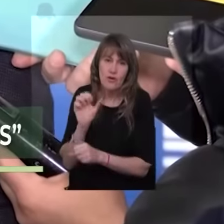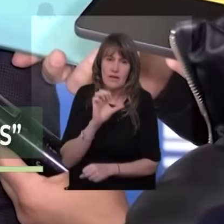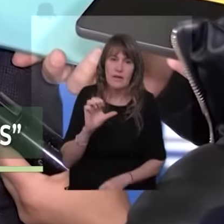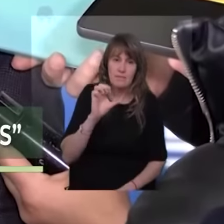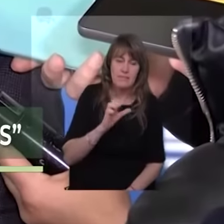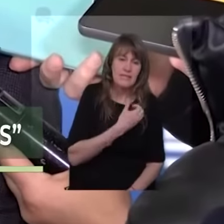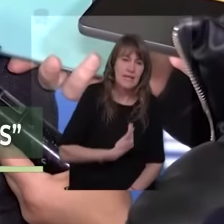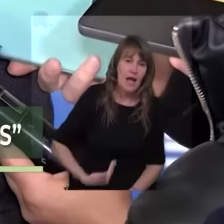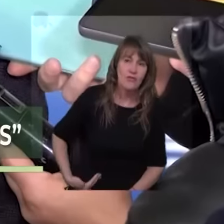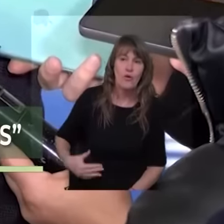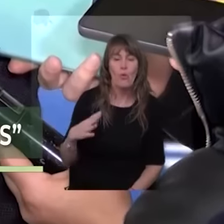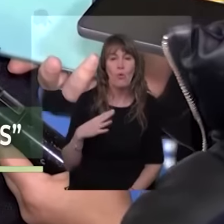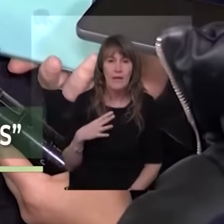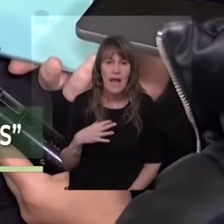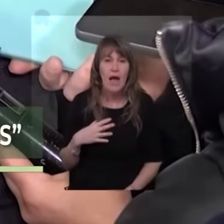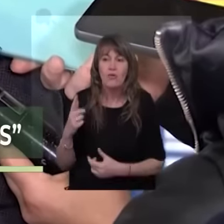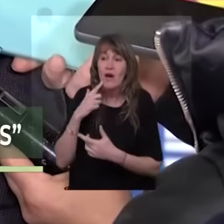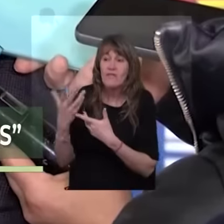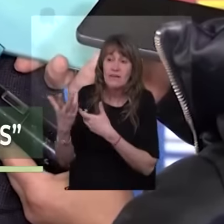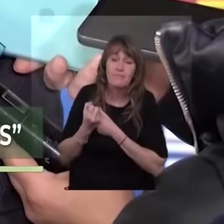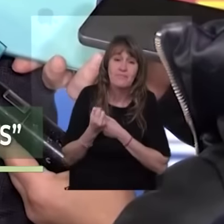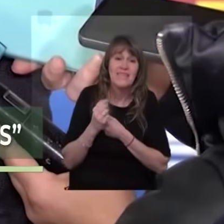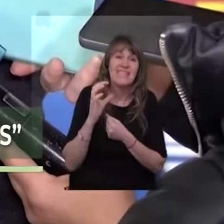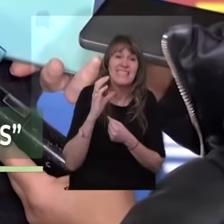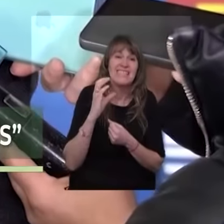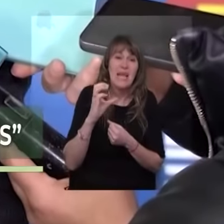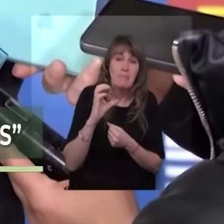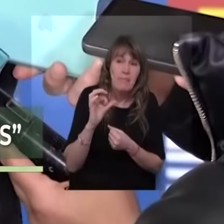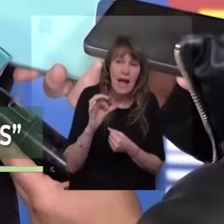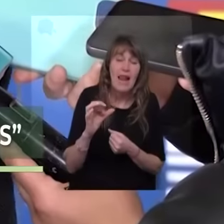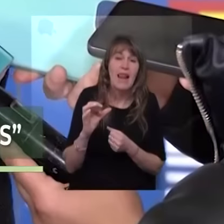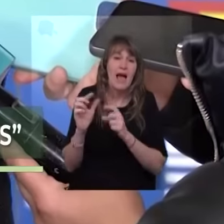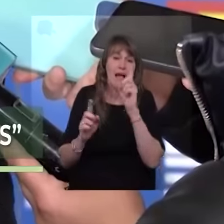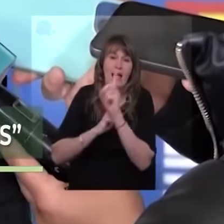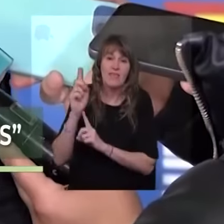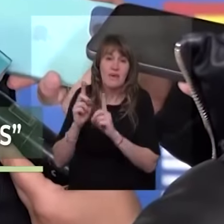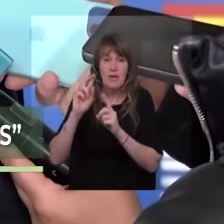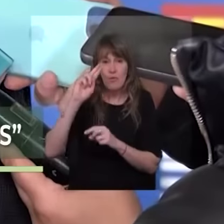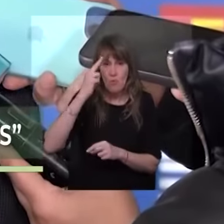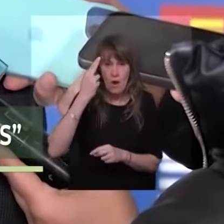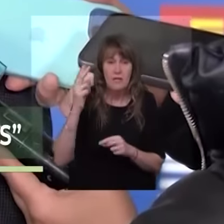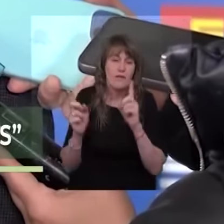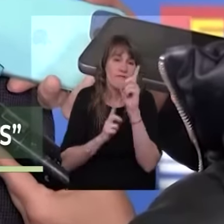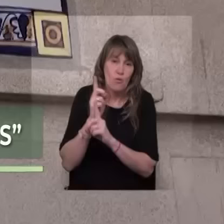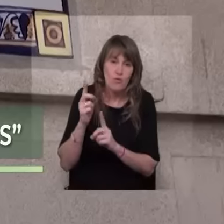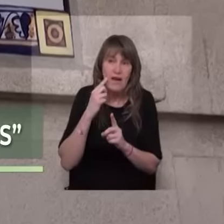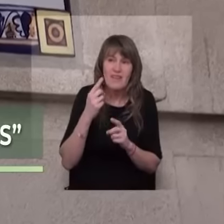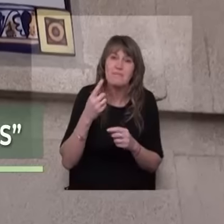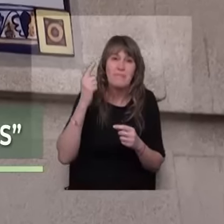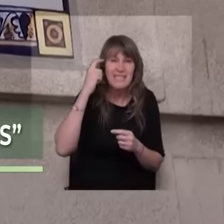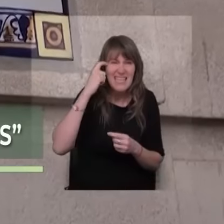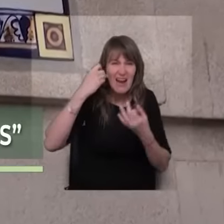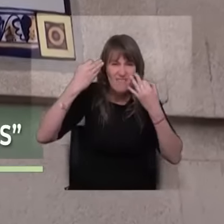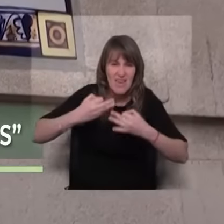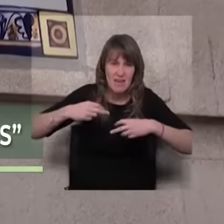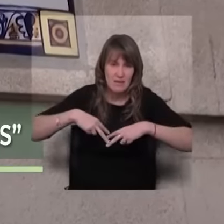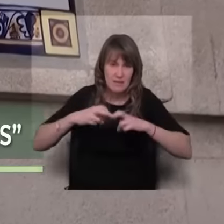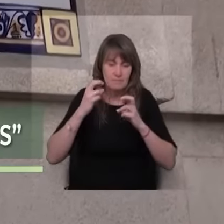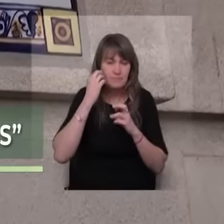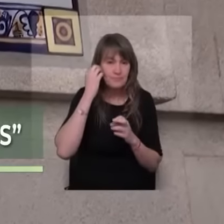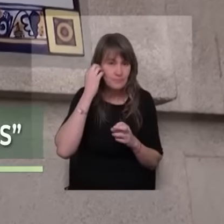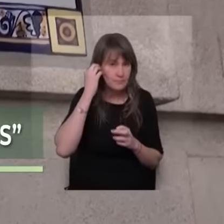con asistencia técnica de la oit de la cepal de La Academia uruguaya para pensar toda la protección social y lo tercero que